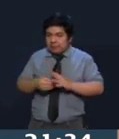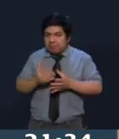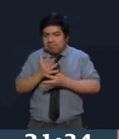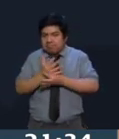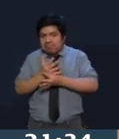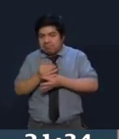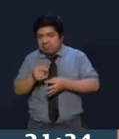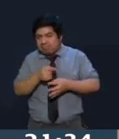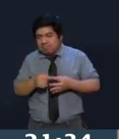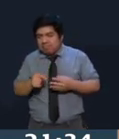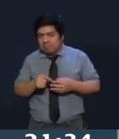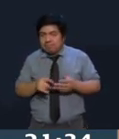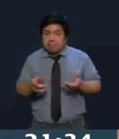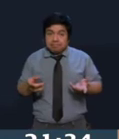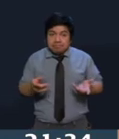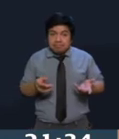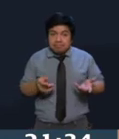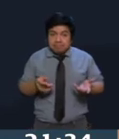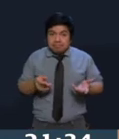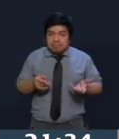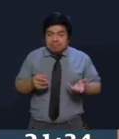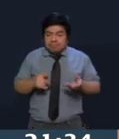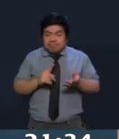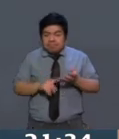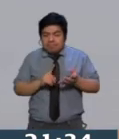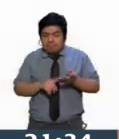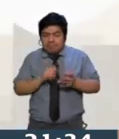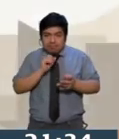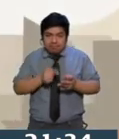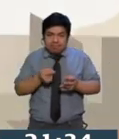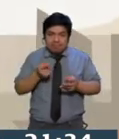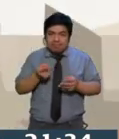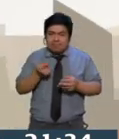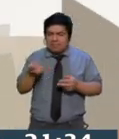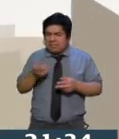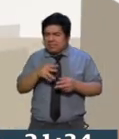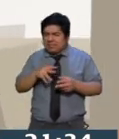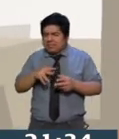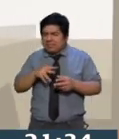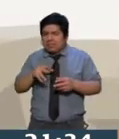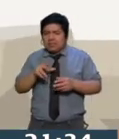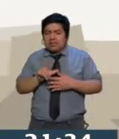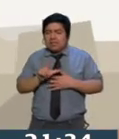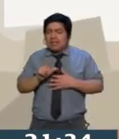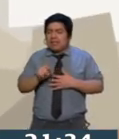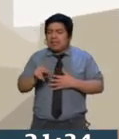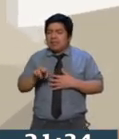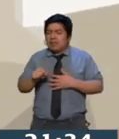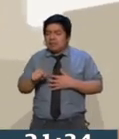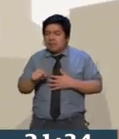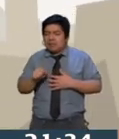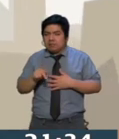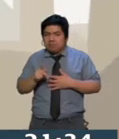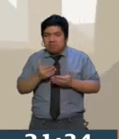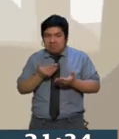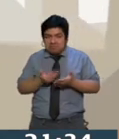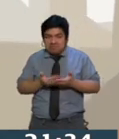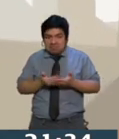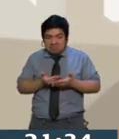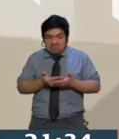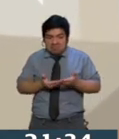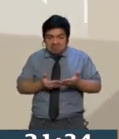propósito del balastro. Y cabe decir, un reportaje que publicó Latino sin ninguna prueba